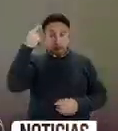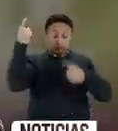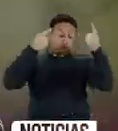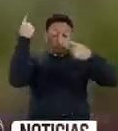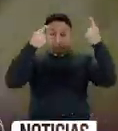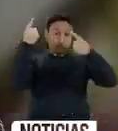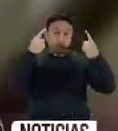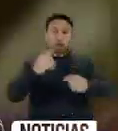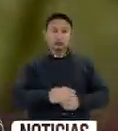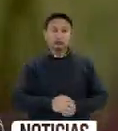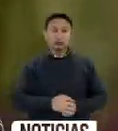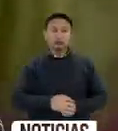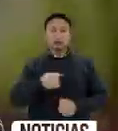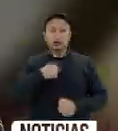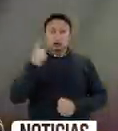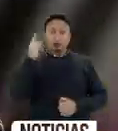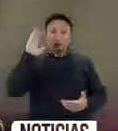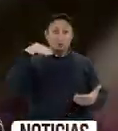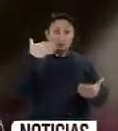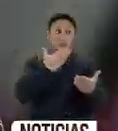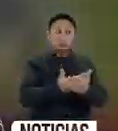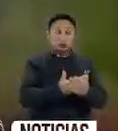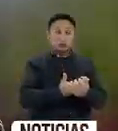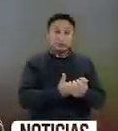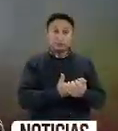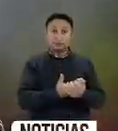Si nosotros llegamos primerito, nosotros estuvimos ahí